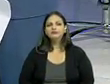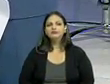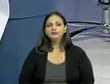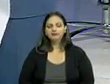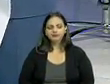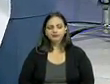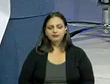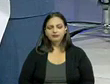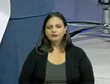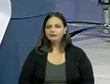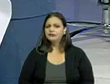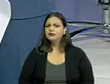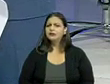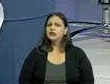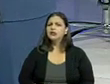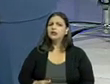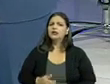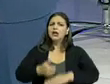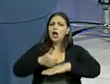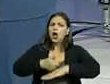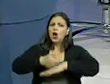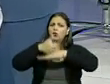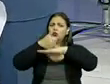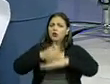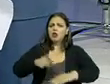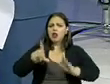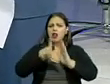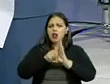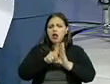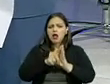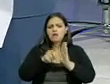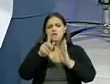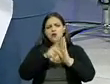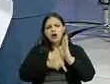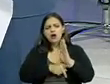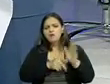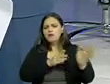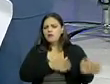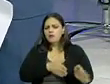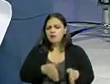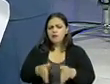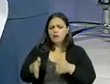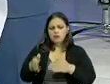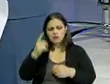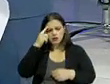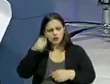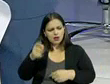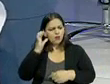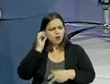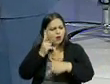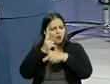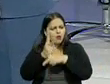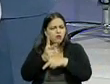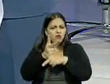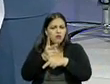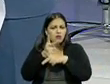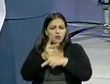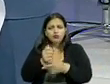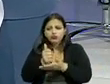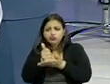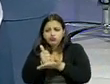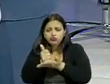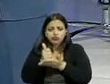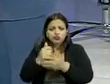terminar con este femicidio, no pasa absolutamente nada. Más bien podemos observar muchos casos a diario y otros que no